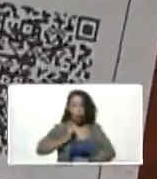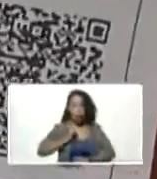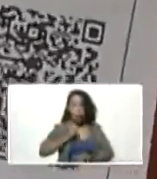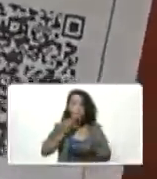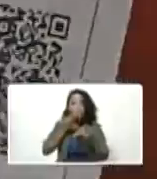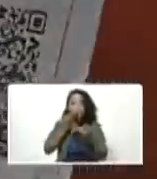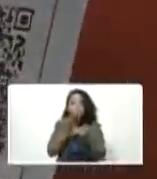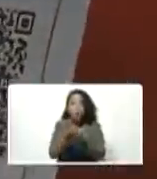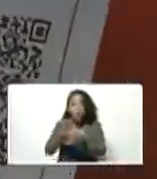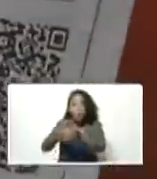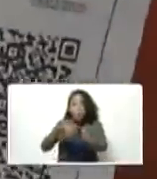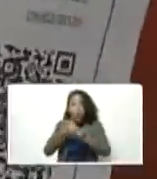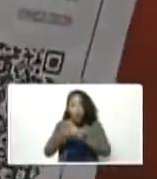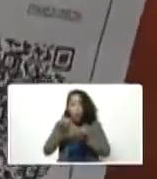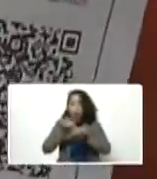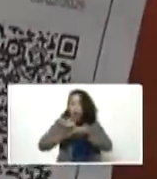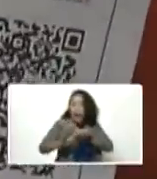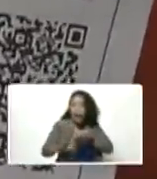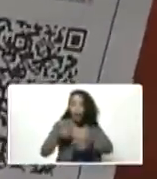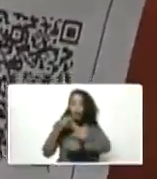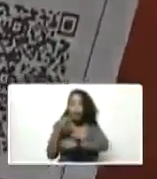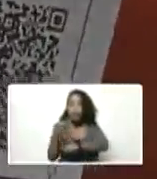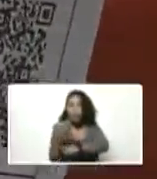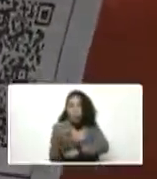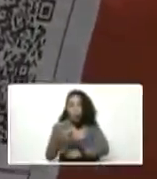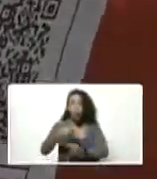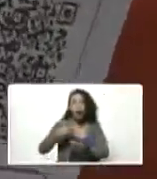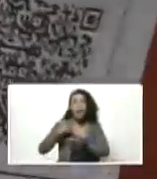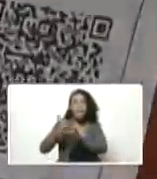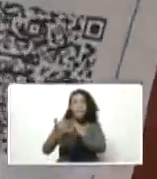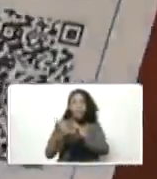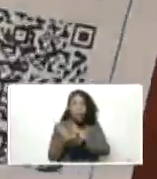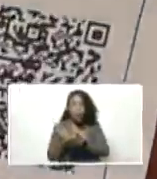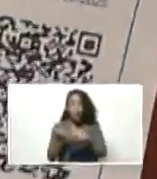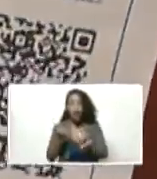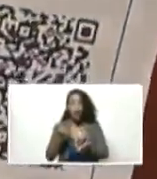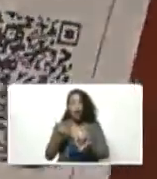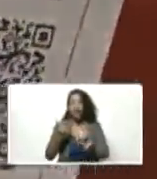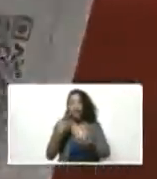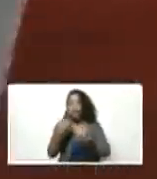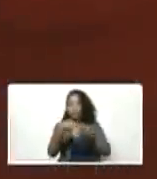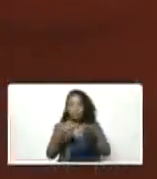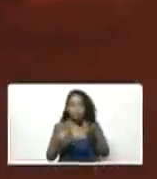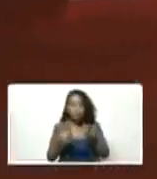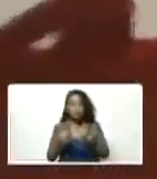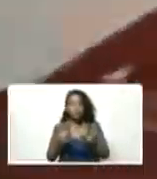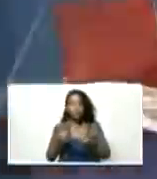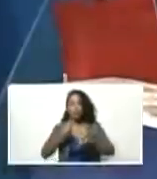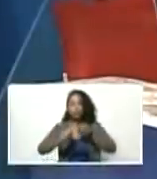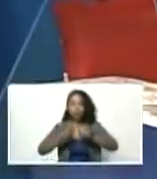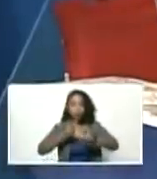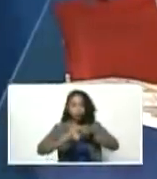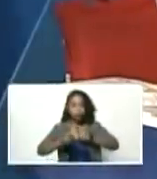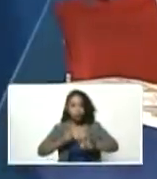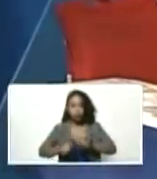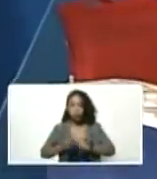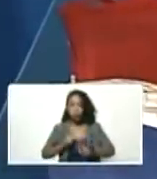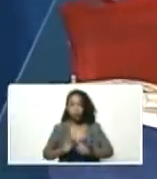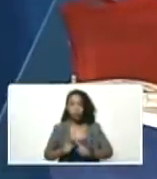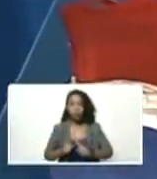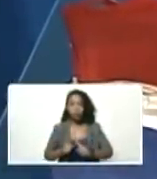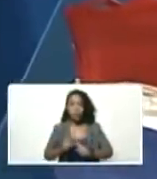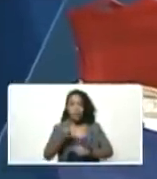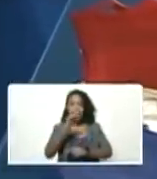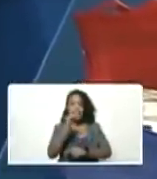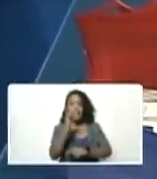de préstamo, crédito, financiamiento, apoyo, exención de impuestos, etcétera, etcétera. El RIF